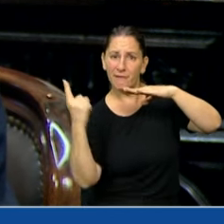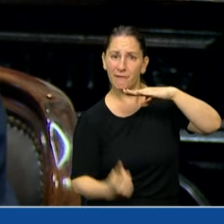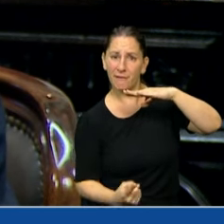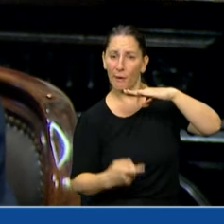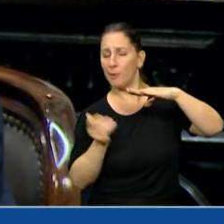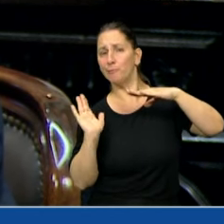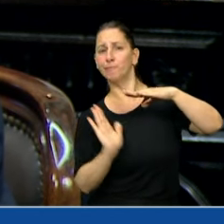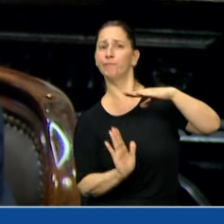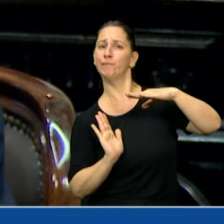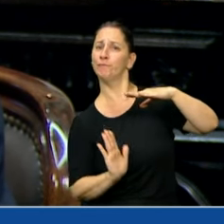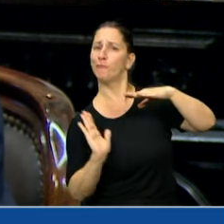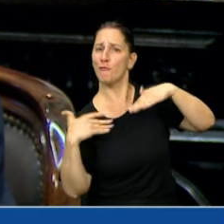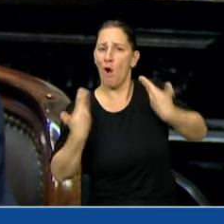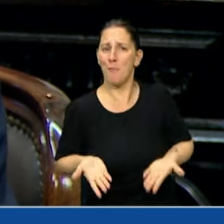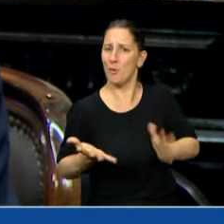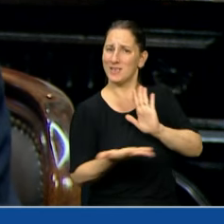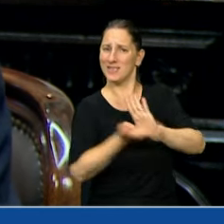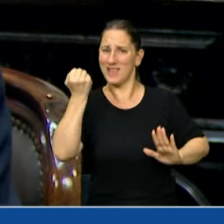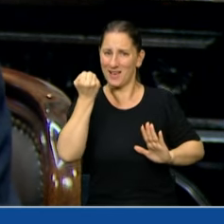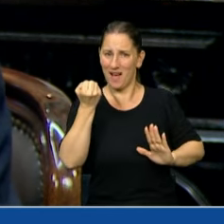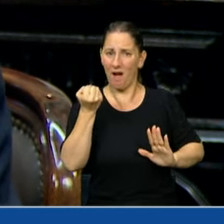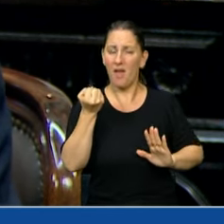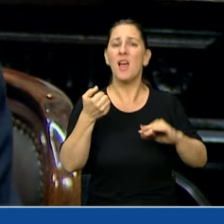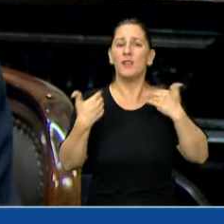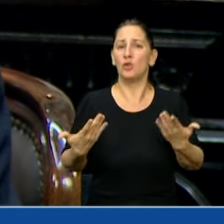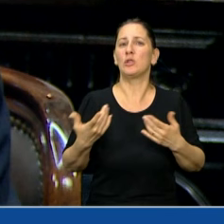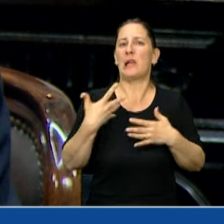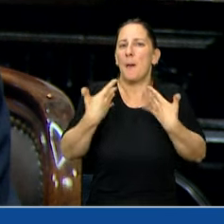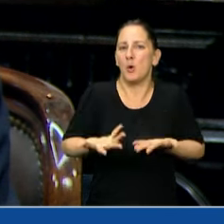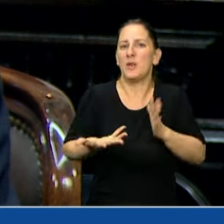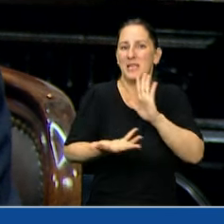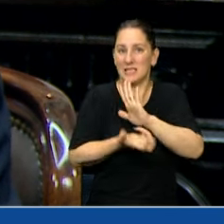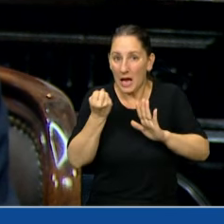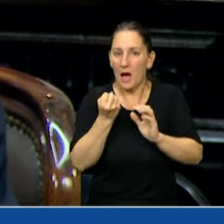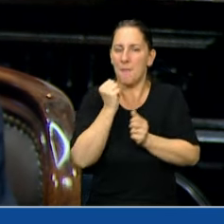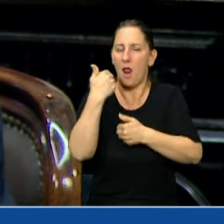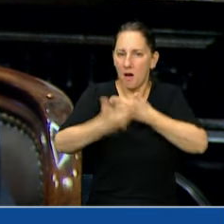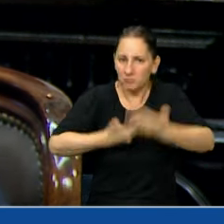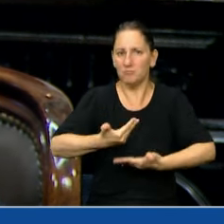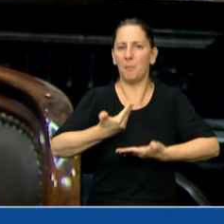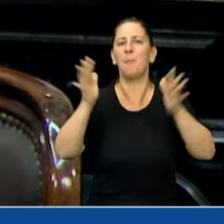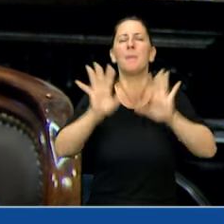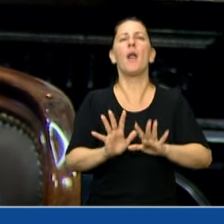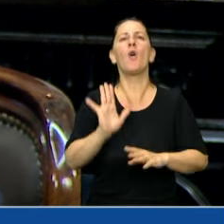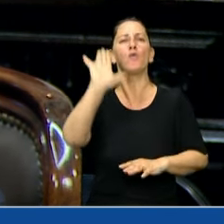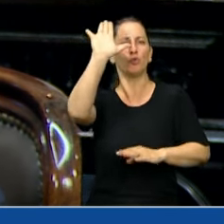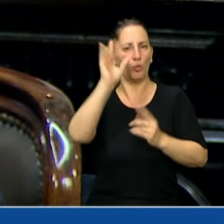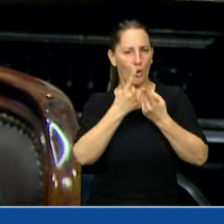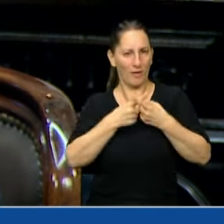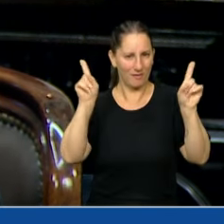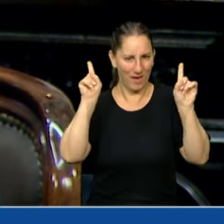aprovechado para justamente reconvertir la matriz eh productiva y económica de nuestro país y prepararnos para un futuro distinto